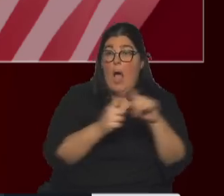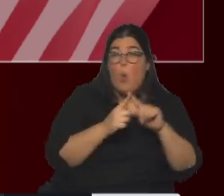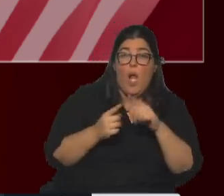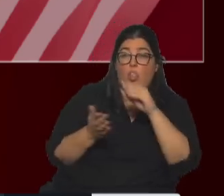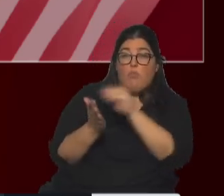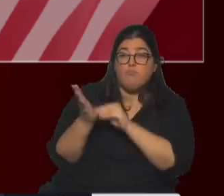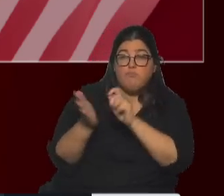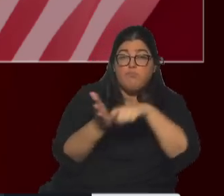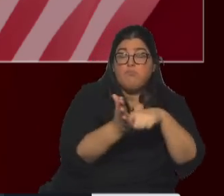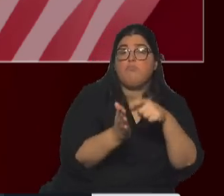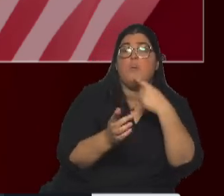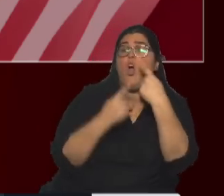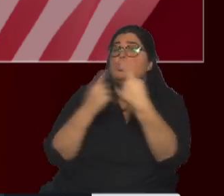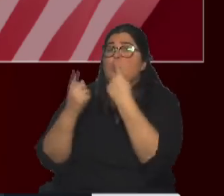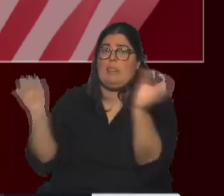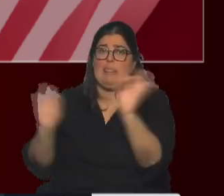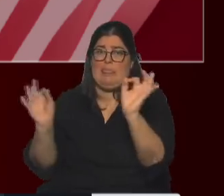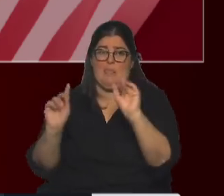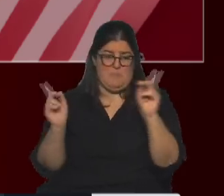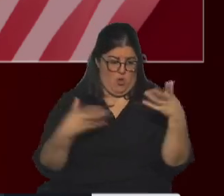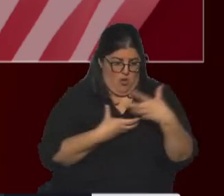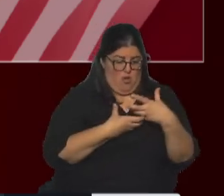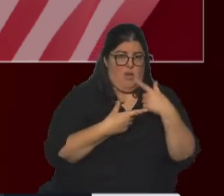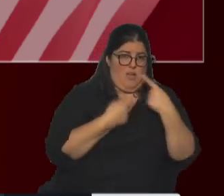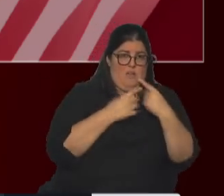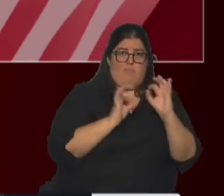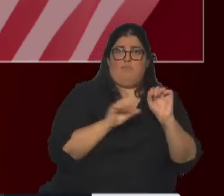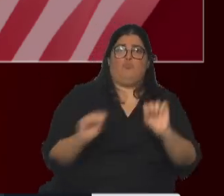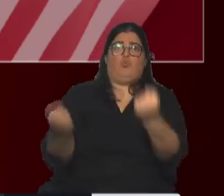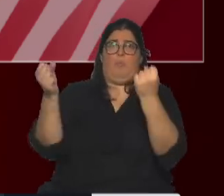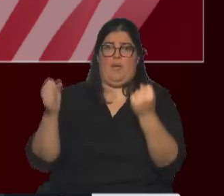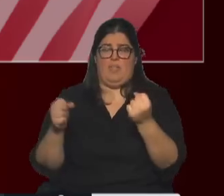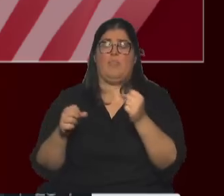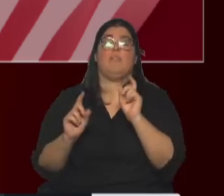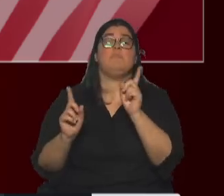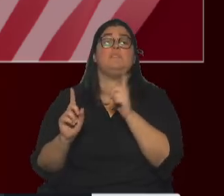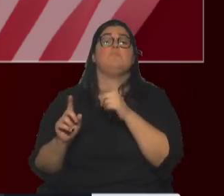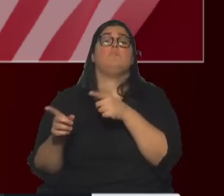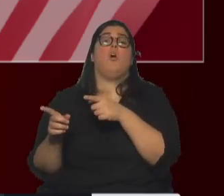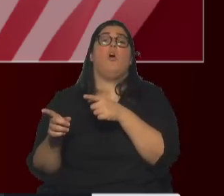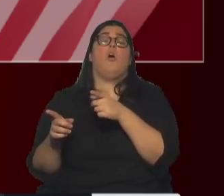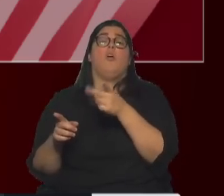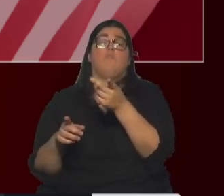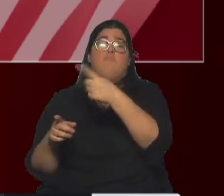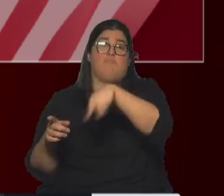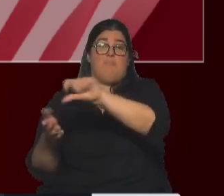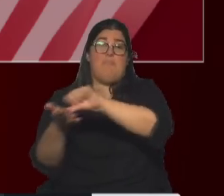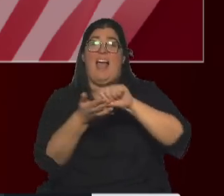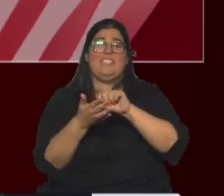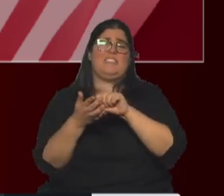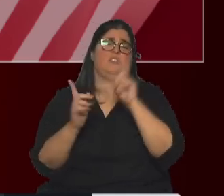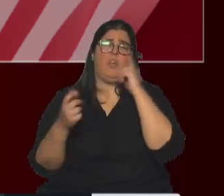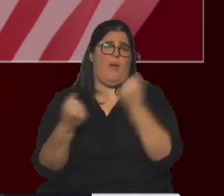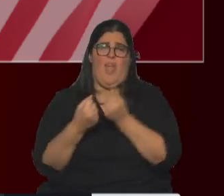hecho, la Unión Europea y China, precisamente, estos países siempre estuvieron en desacuerdo con cancelar